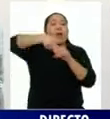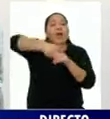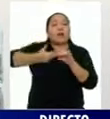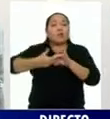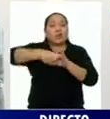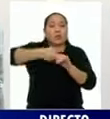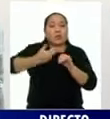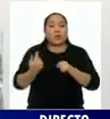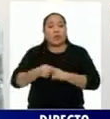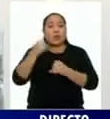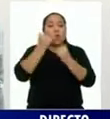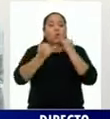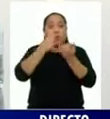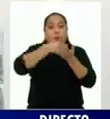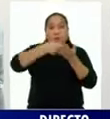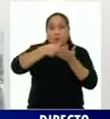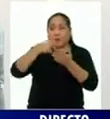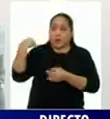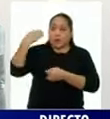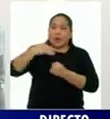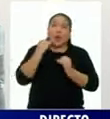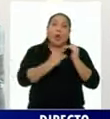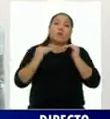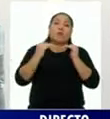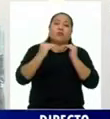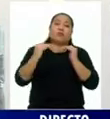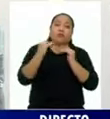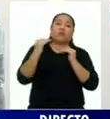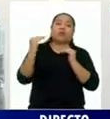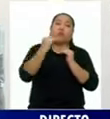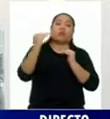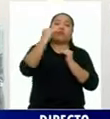ejemplo, en las últimas semanas ha estado subiendo de precio.